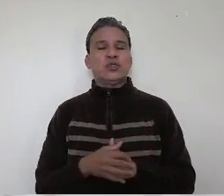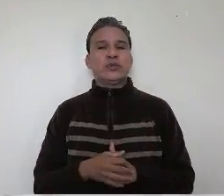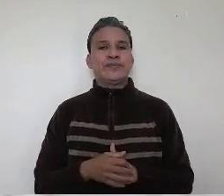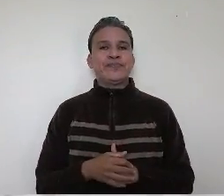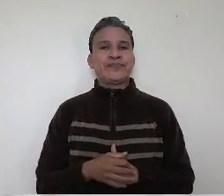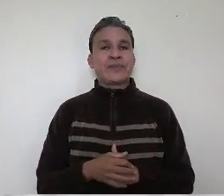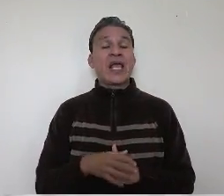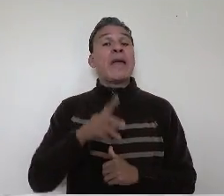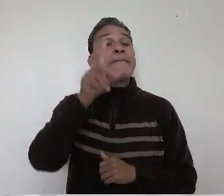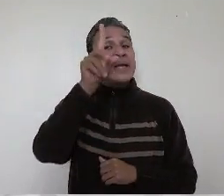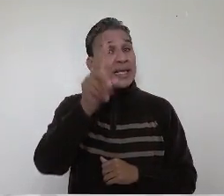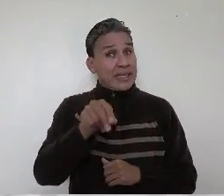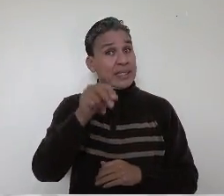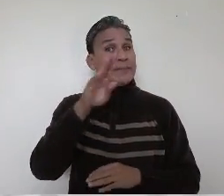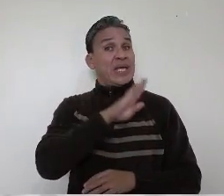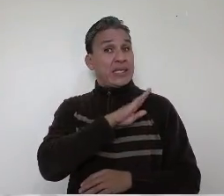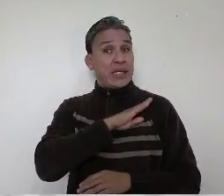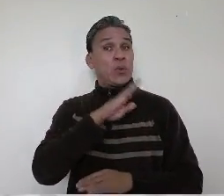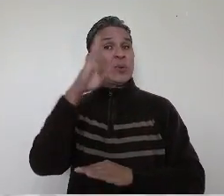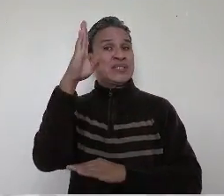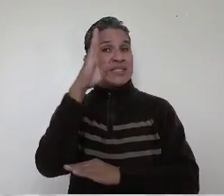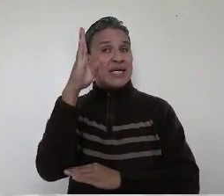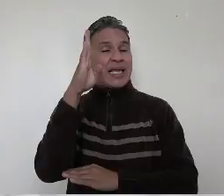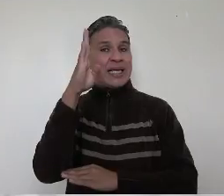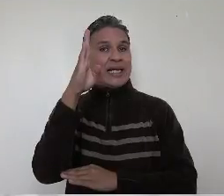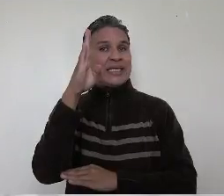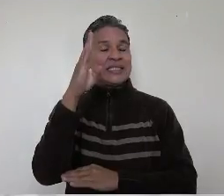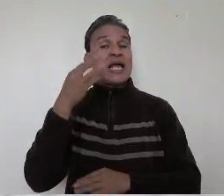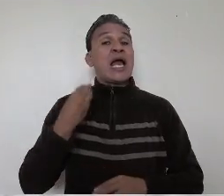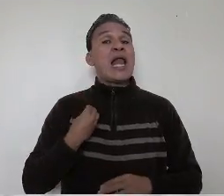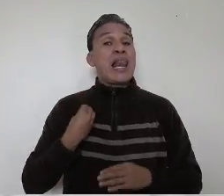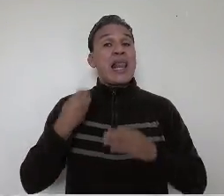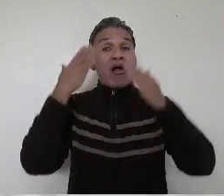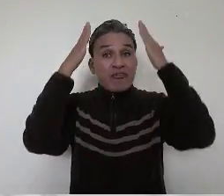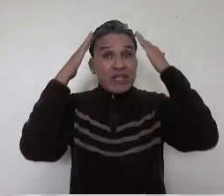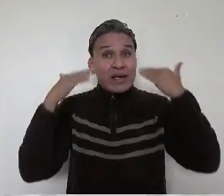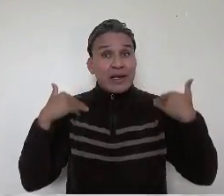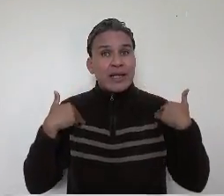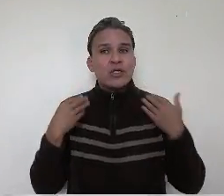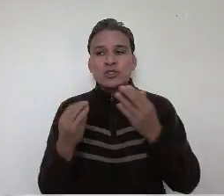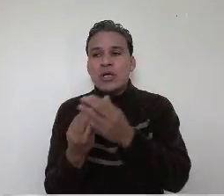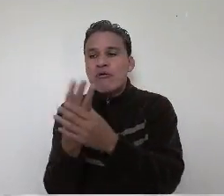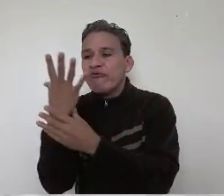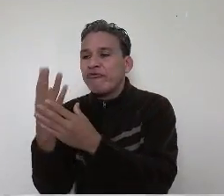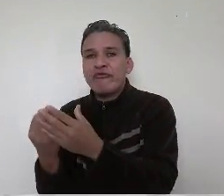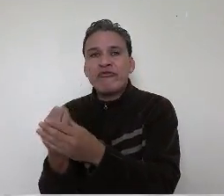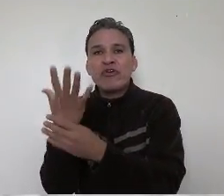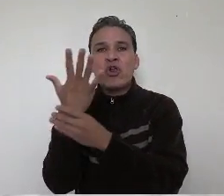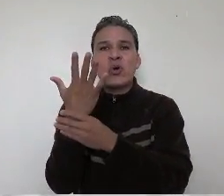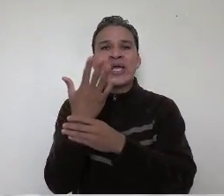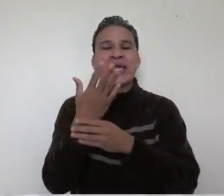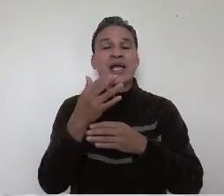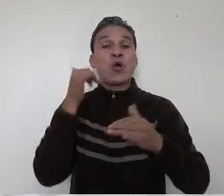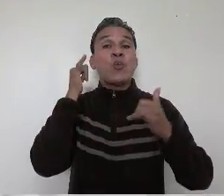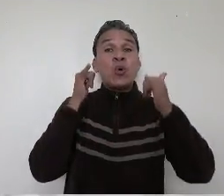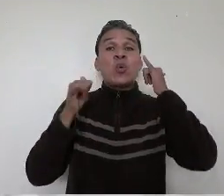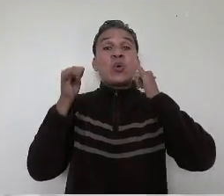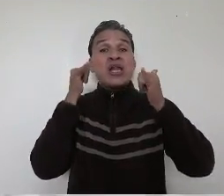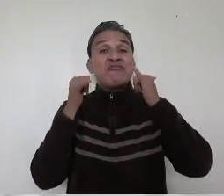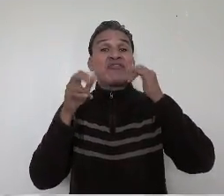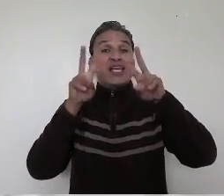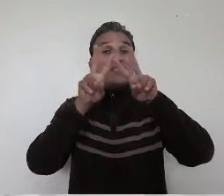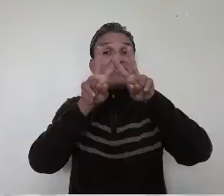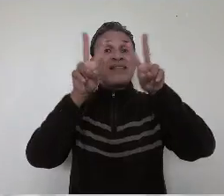Para que también en nuestra diócesis la vida religiosa florezca como un acontecimiento de paz, de